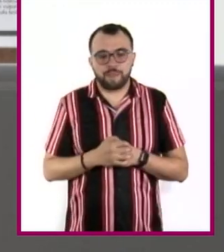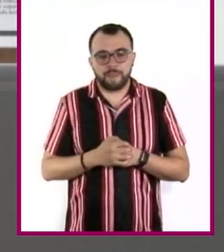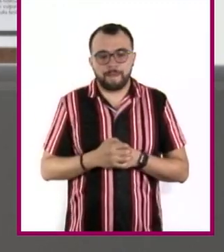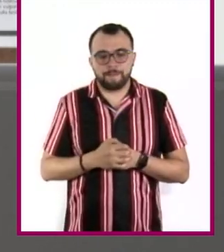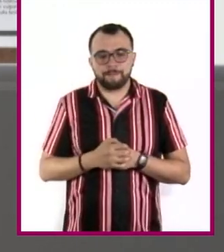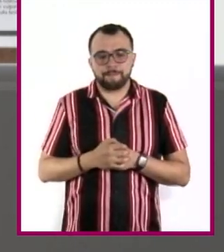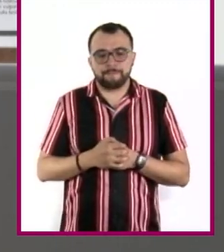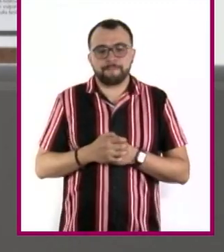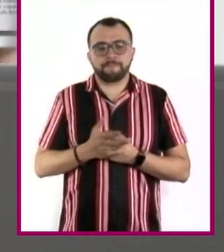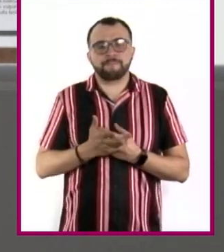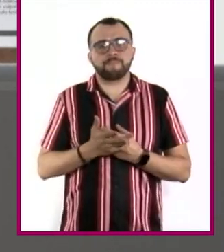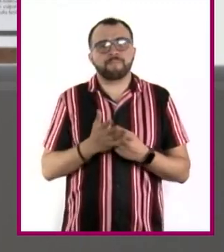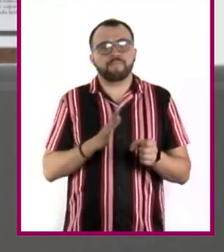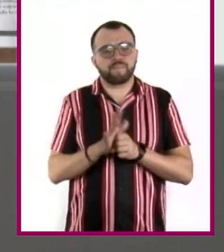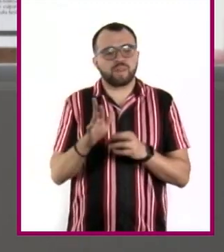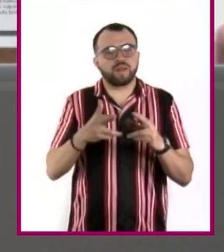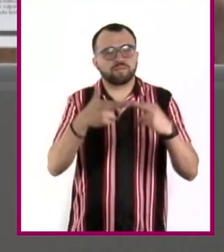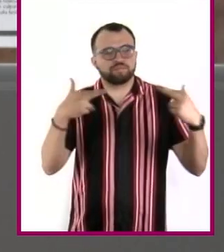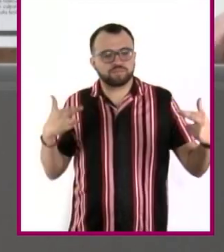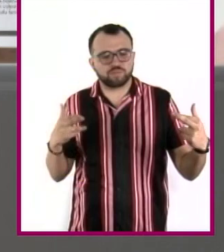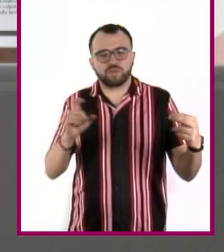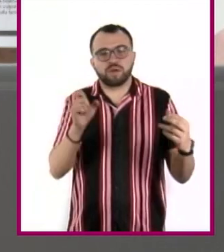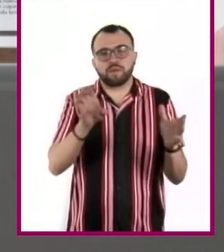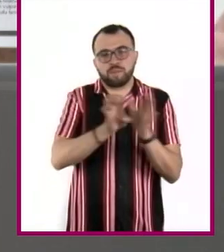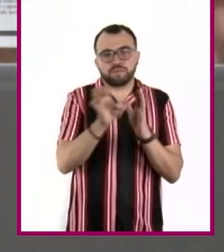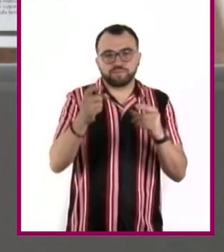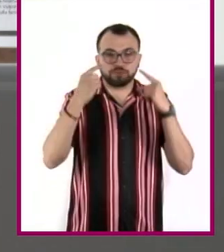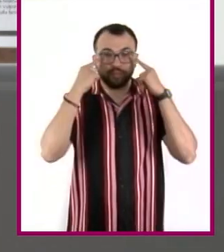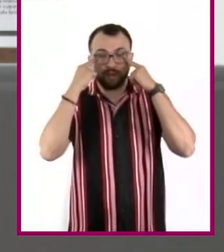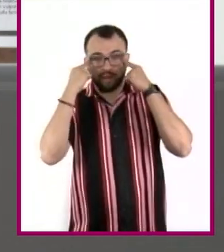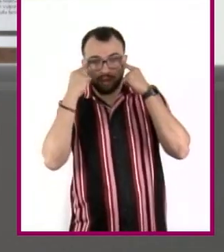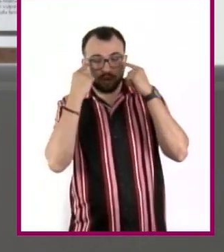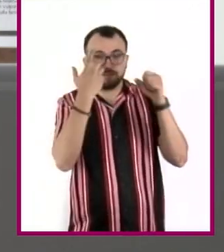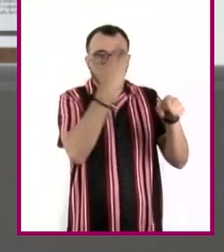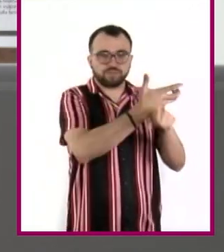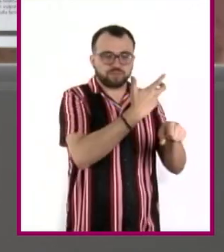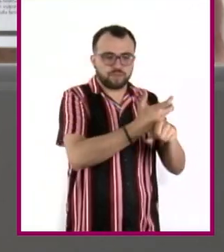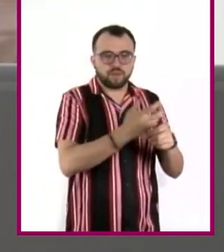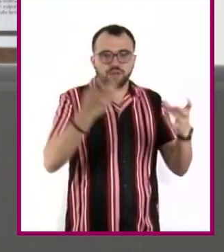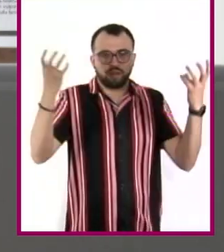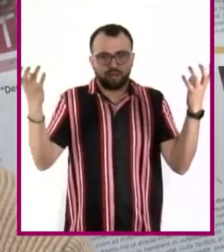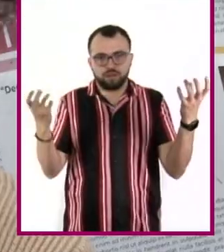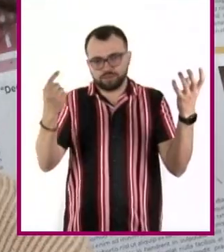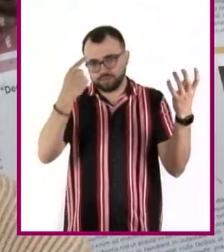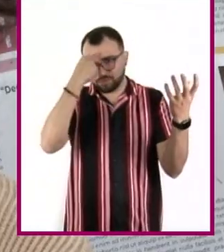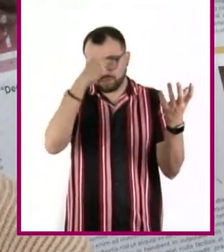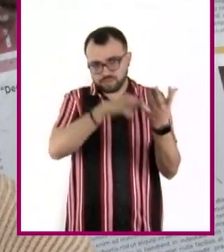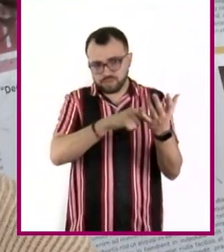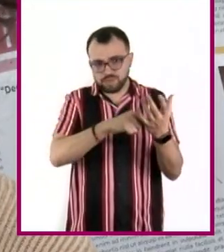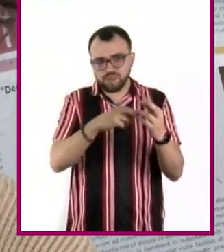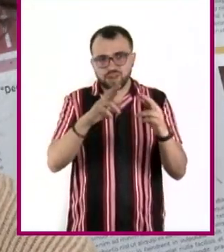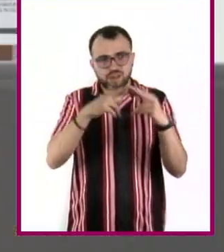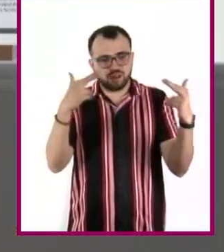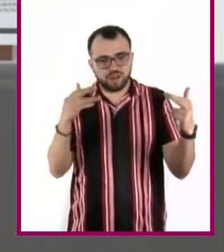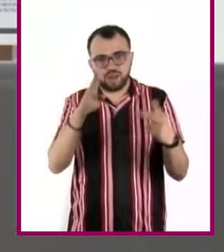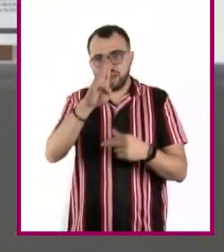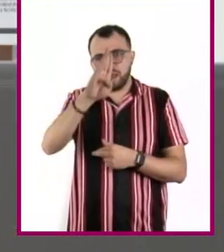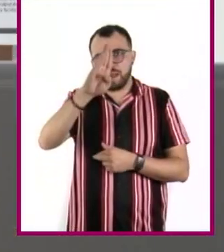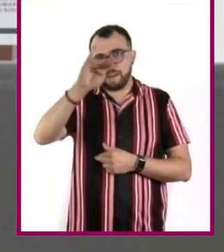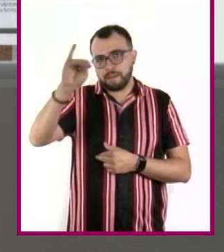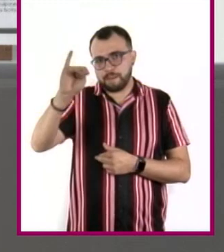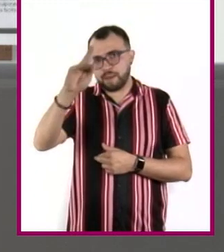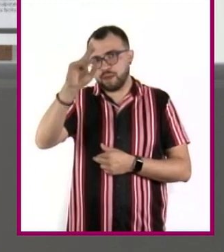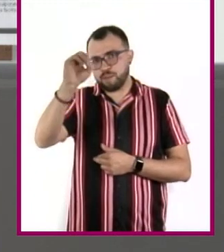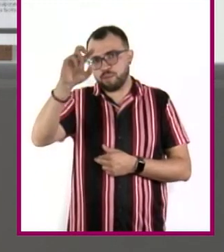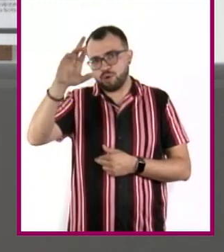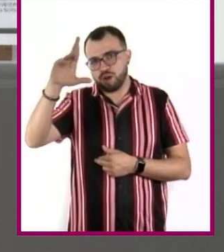del mundo cuando se tienen dos grandes jugadores, China y Estados Unidos, no crees que se trata de una relación bipolar? Bajo un prisma